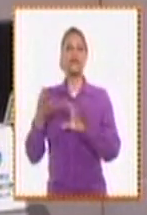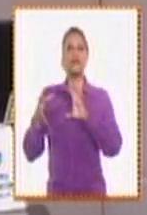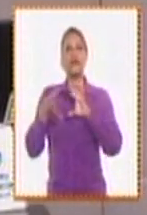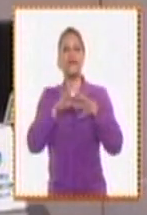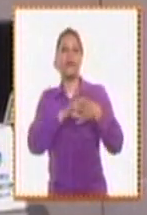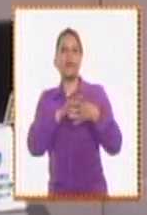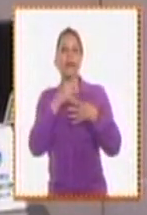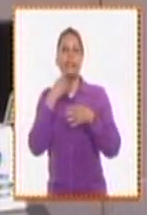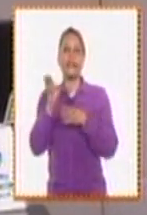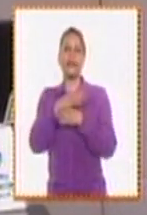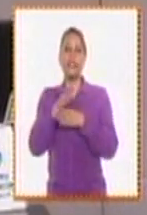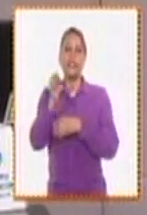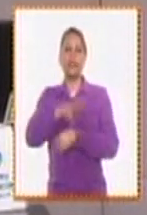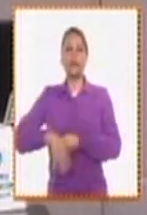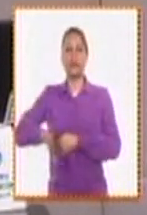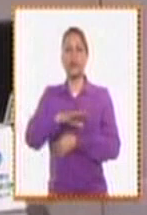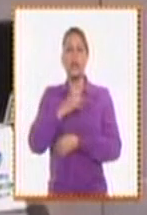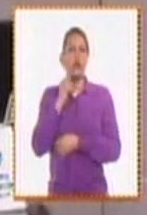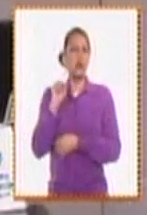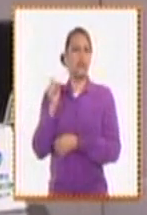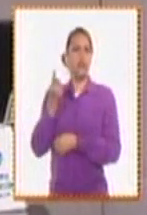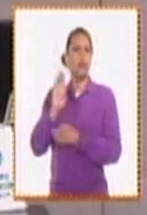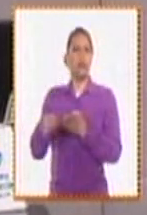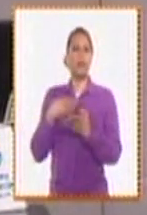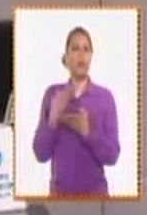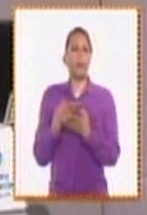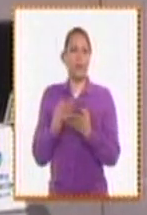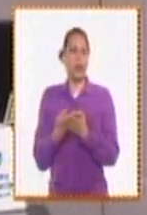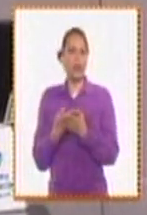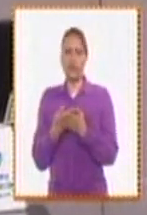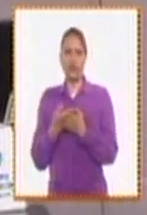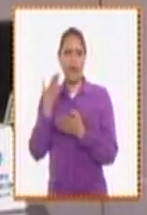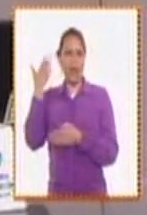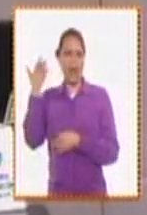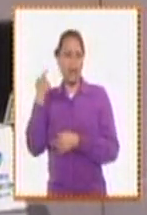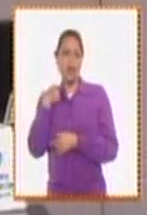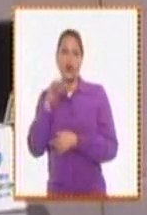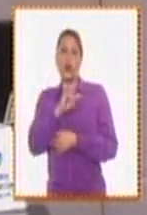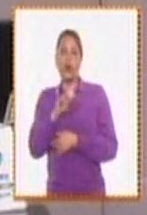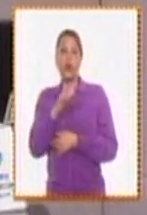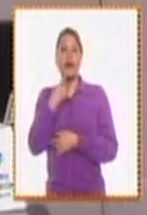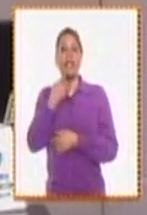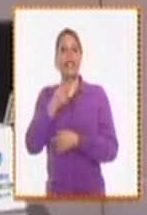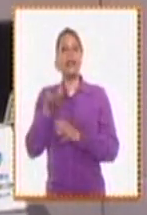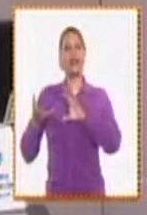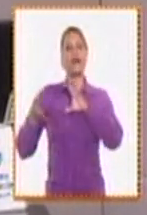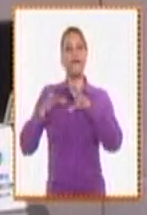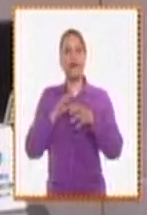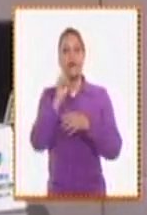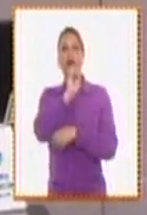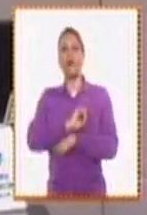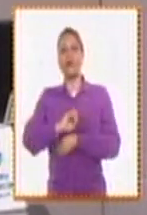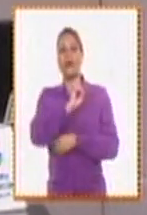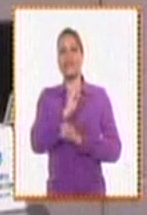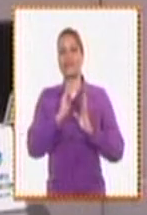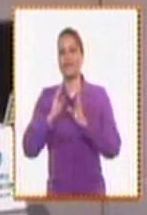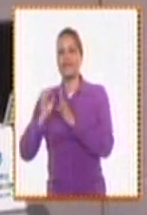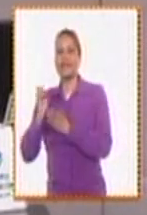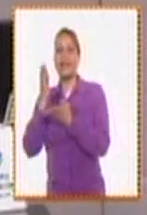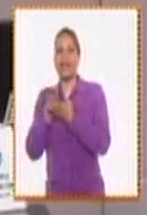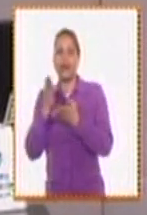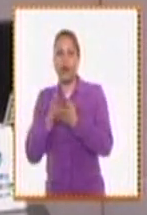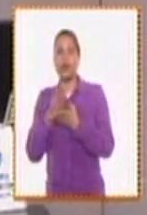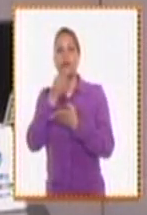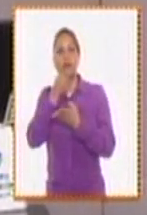sociedad, no por lo que nos lo hagamos propuestos y lo que nos dijo Jar hace muchos años atrás, sino también que en la manera en que se organiza la escuela nos permite acompañar a